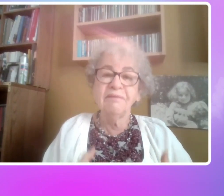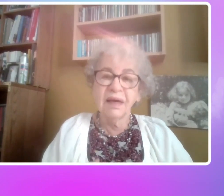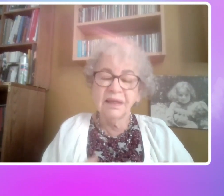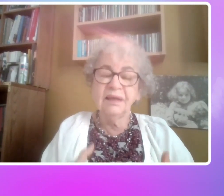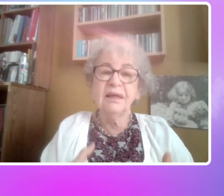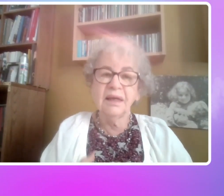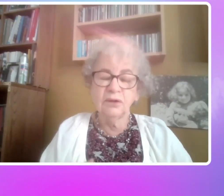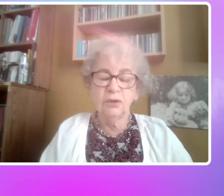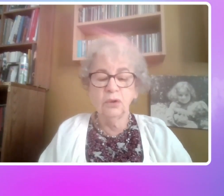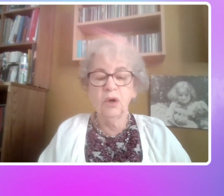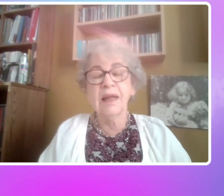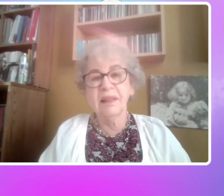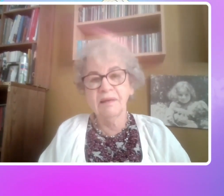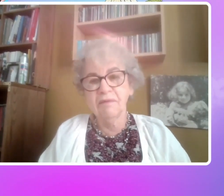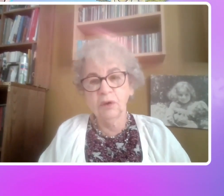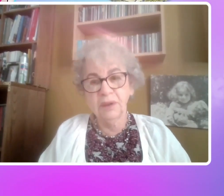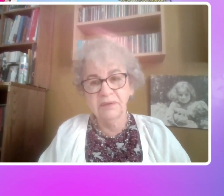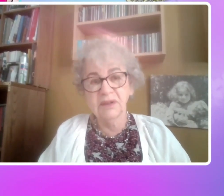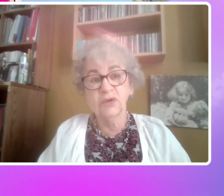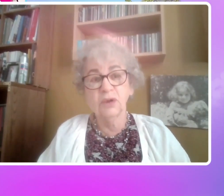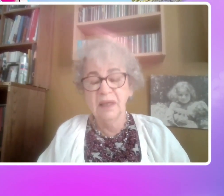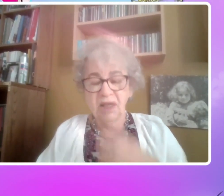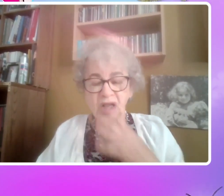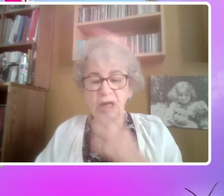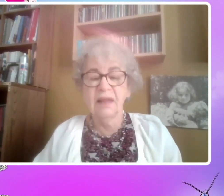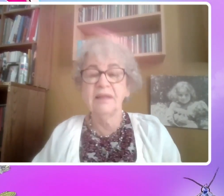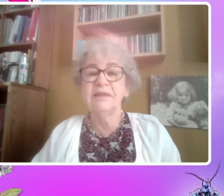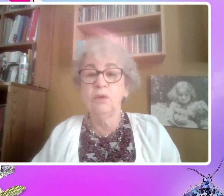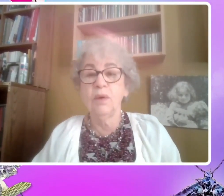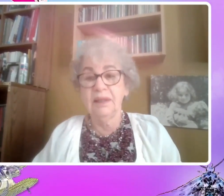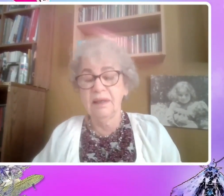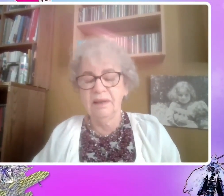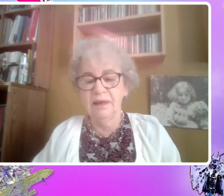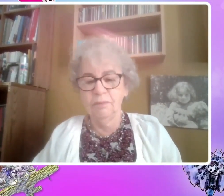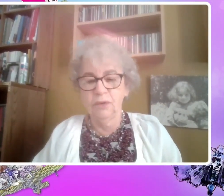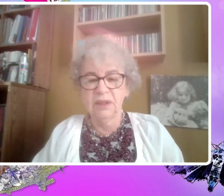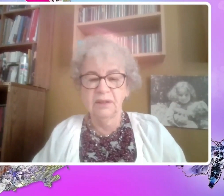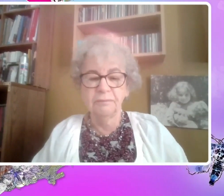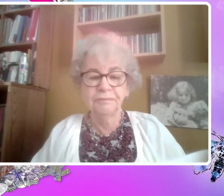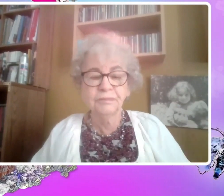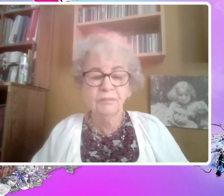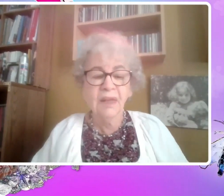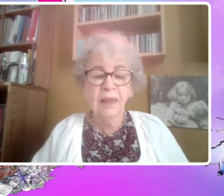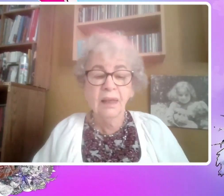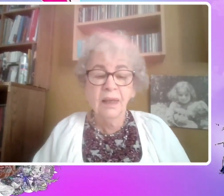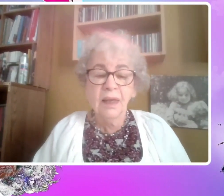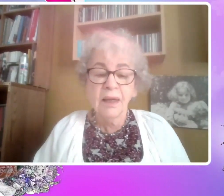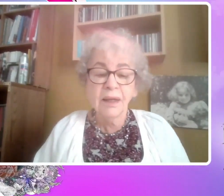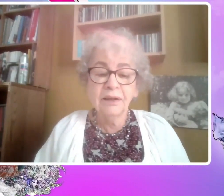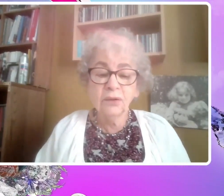interactivos que van generando la desvalorización y la desigualdad de la mujer.